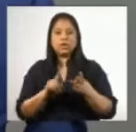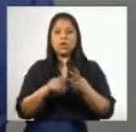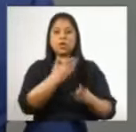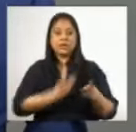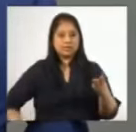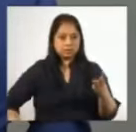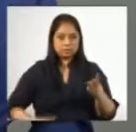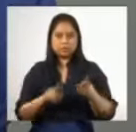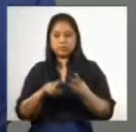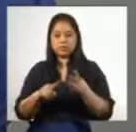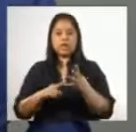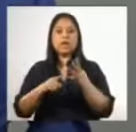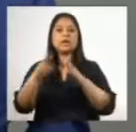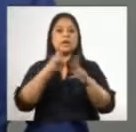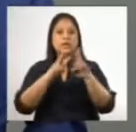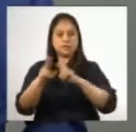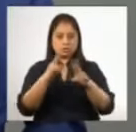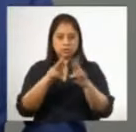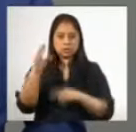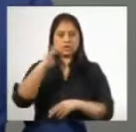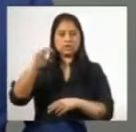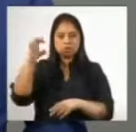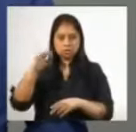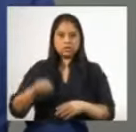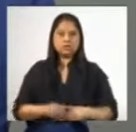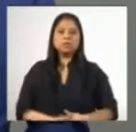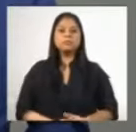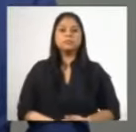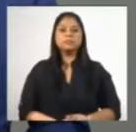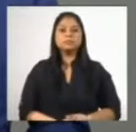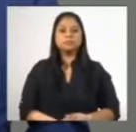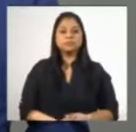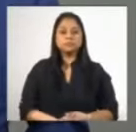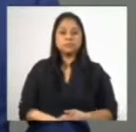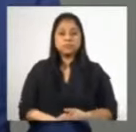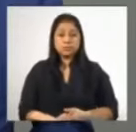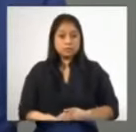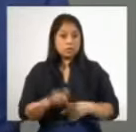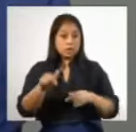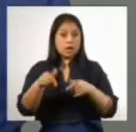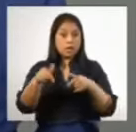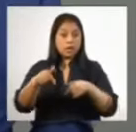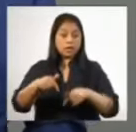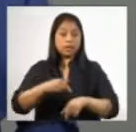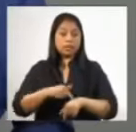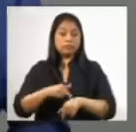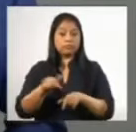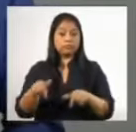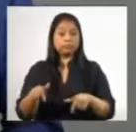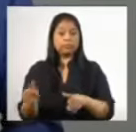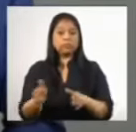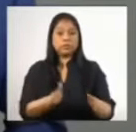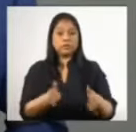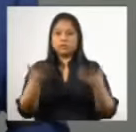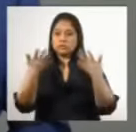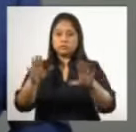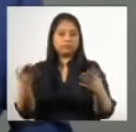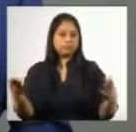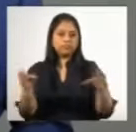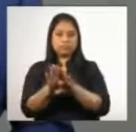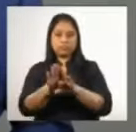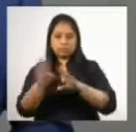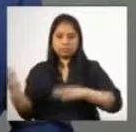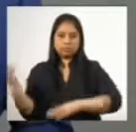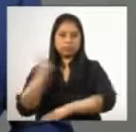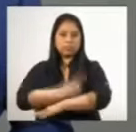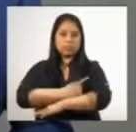Gobernación, Relaciones Exteriores. Por de pronto, se bloqueará